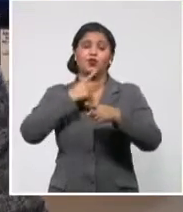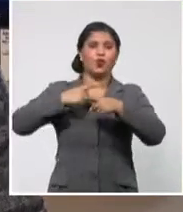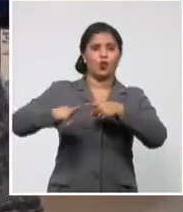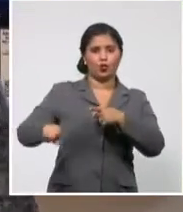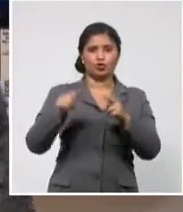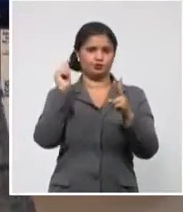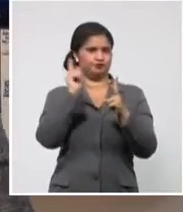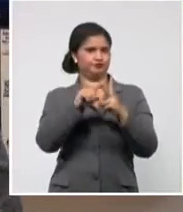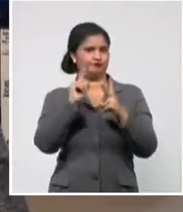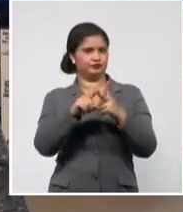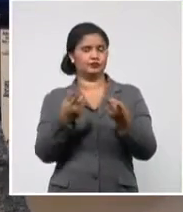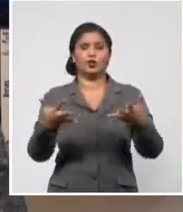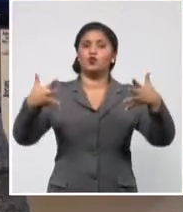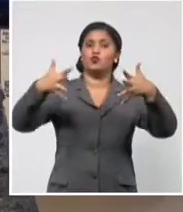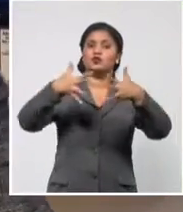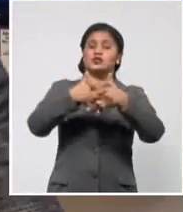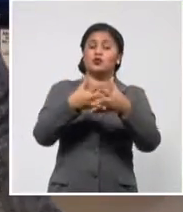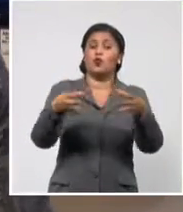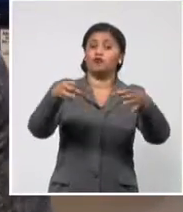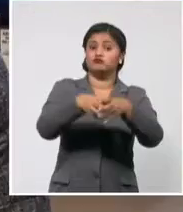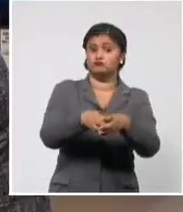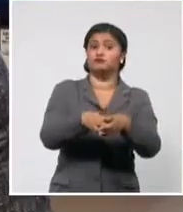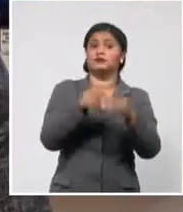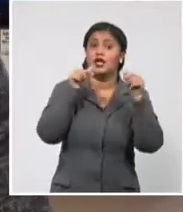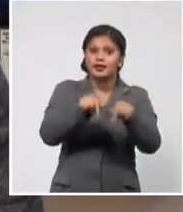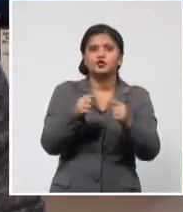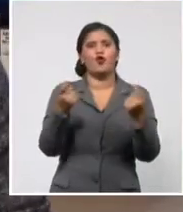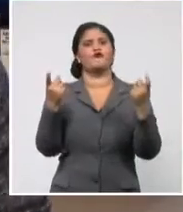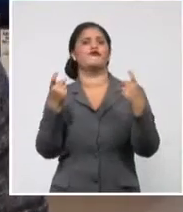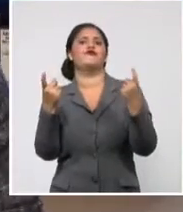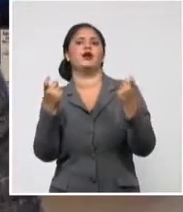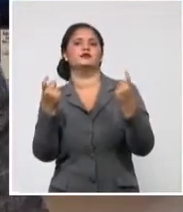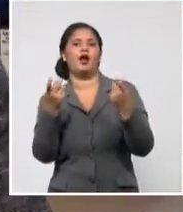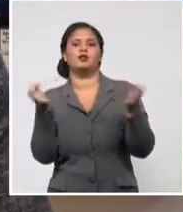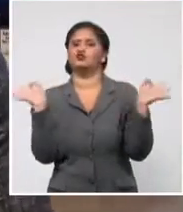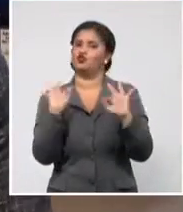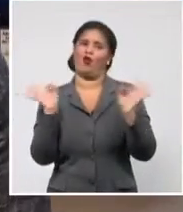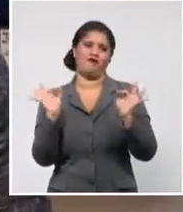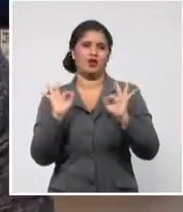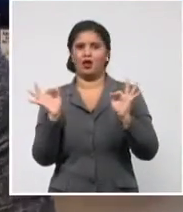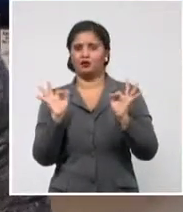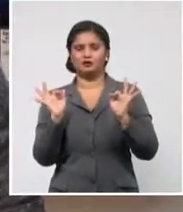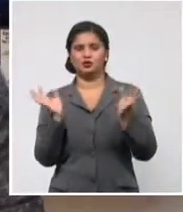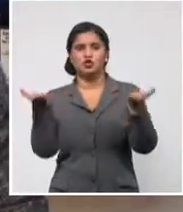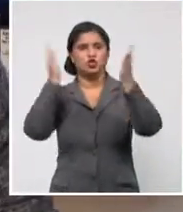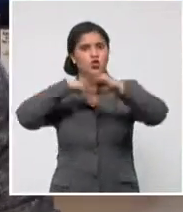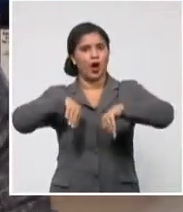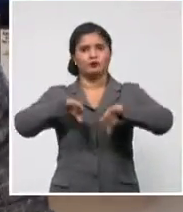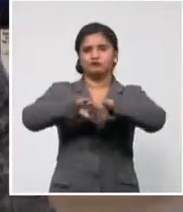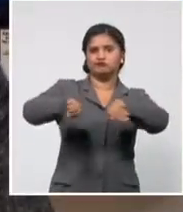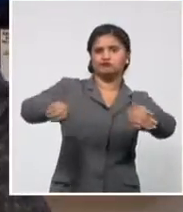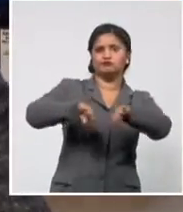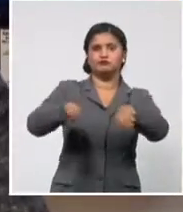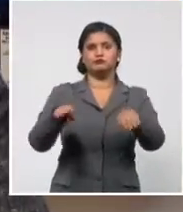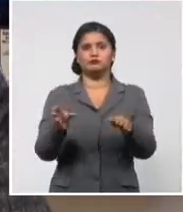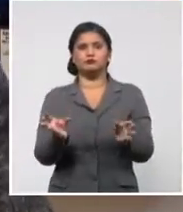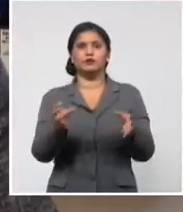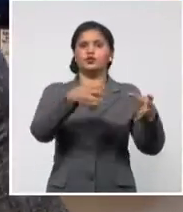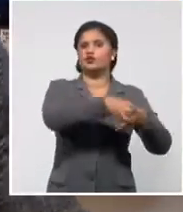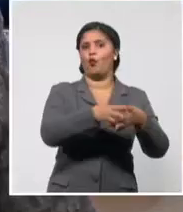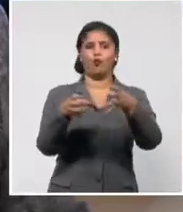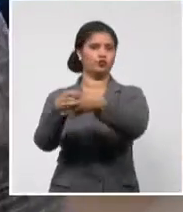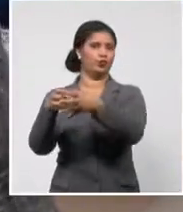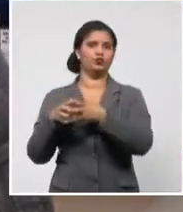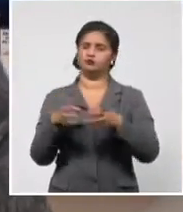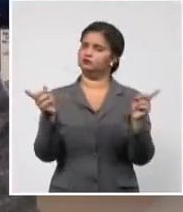de la unidad a nivel interno de los países y a nivel también latinoamericano. No puede haber un proyecto regional si no hay